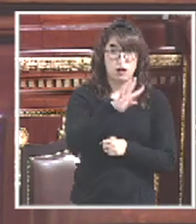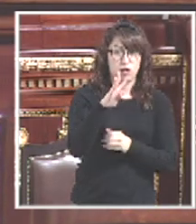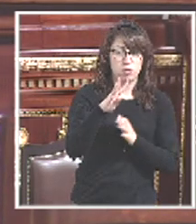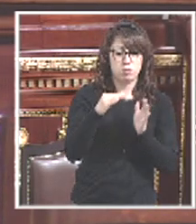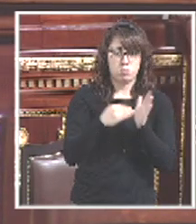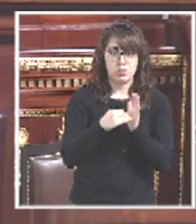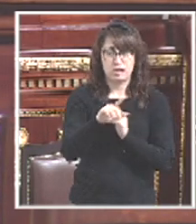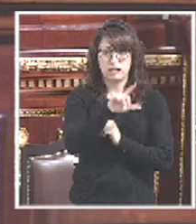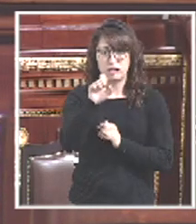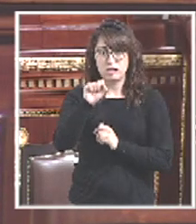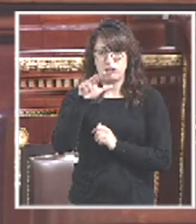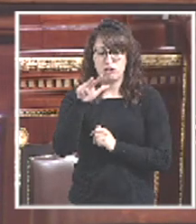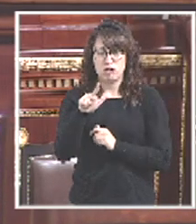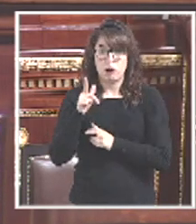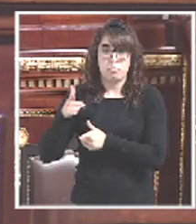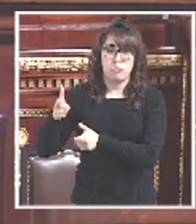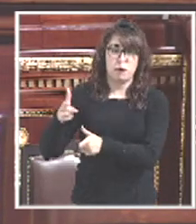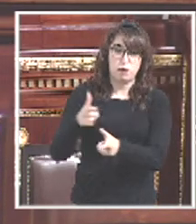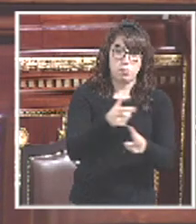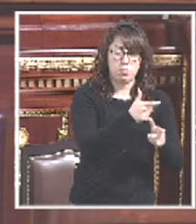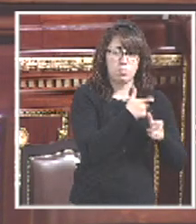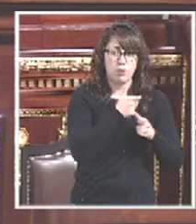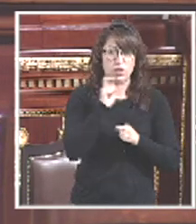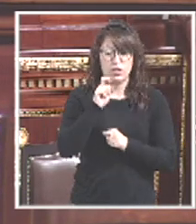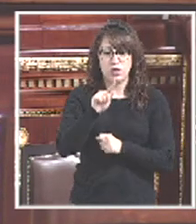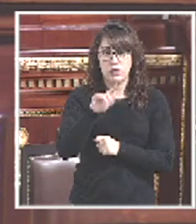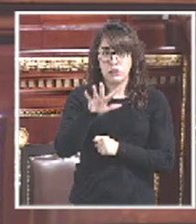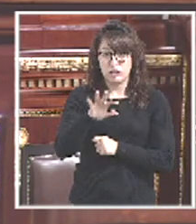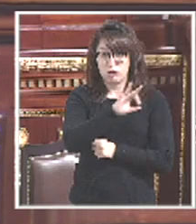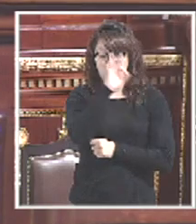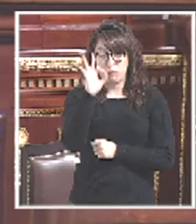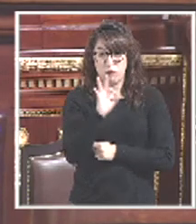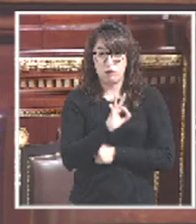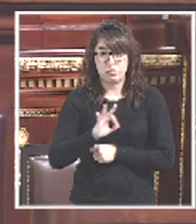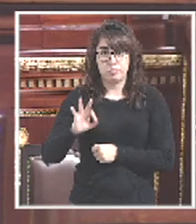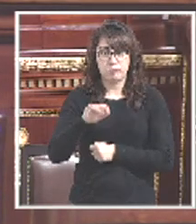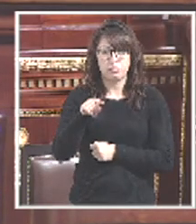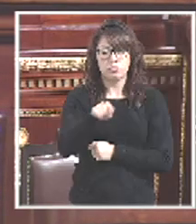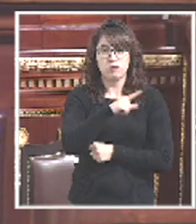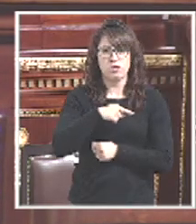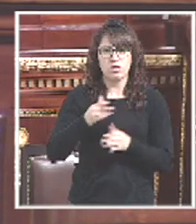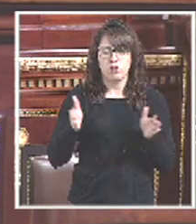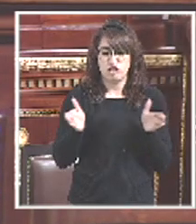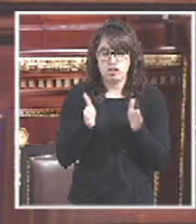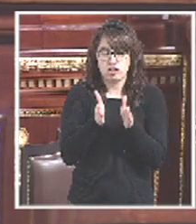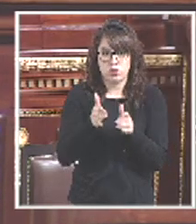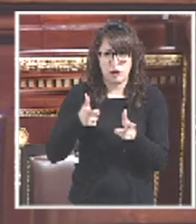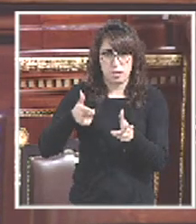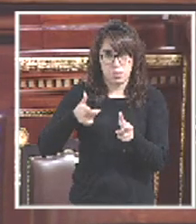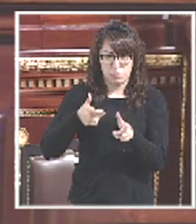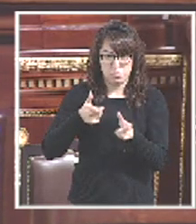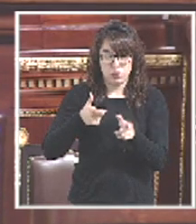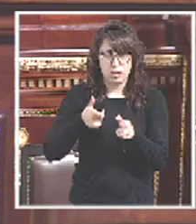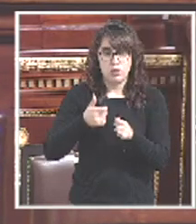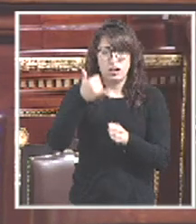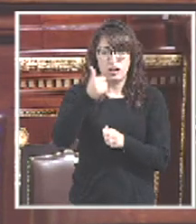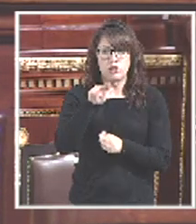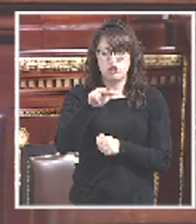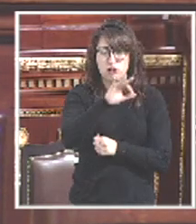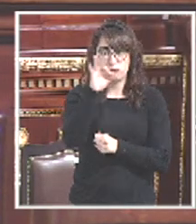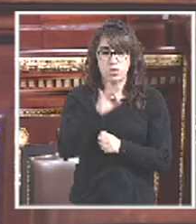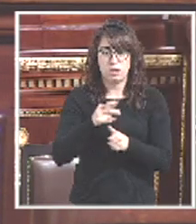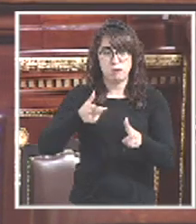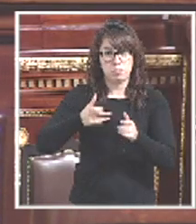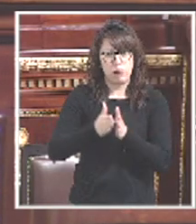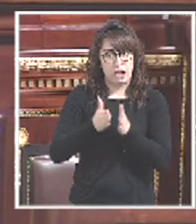4,768 armas de fuego, de las cuales 75% fueron armas cortas, 18% armas largas